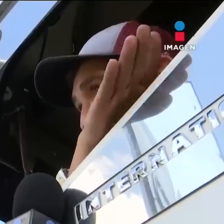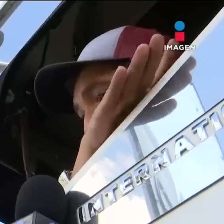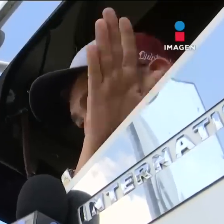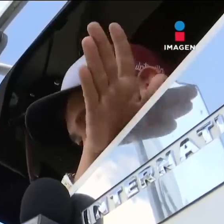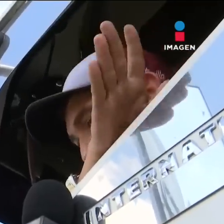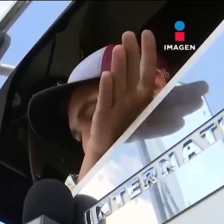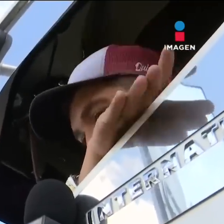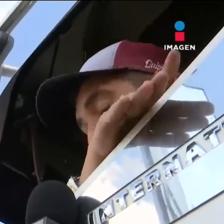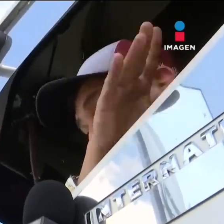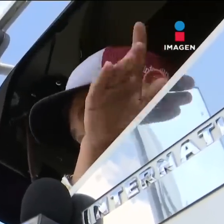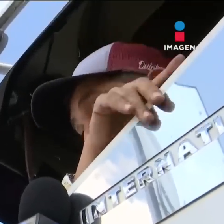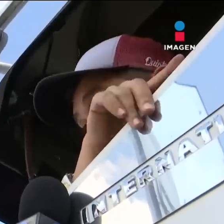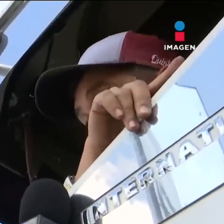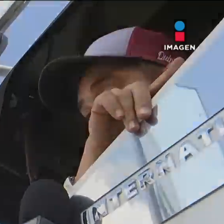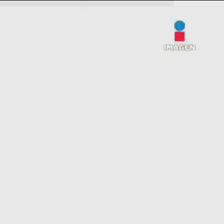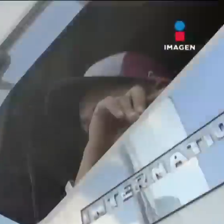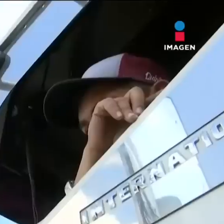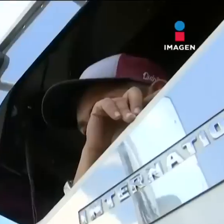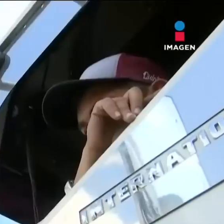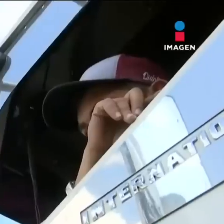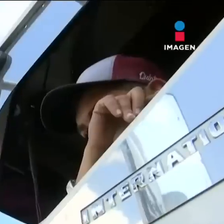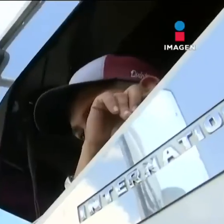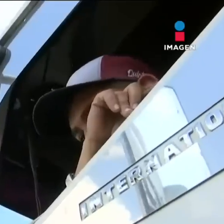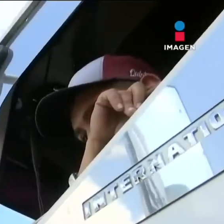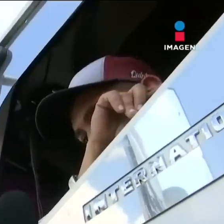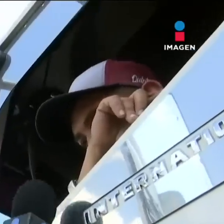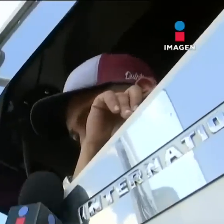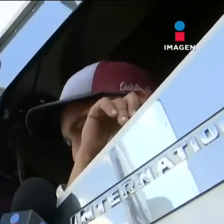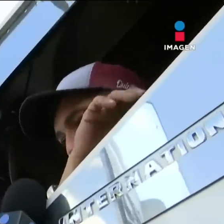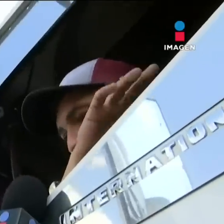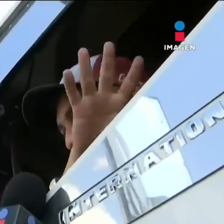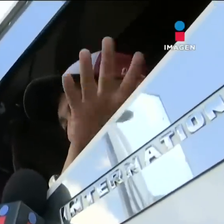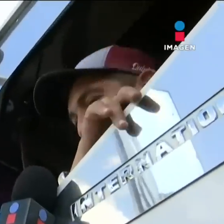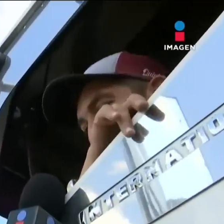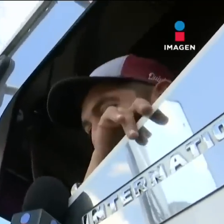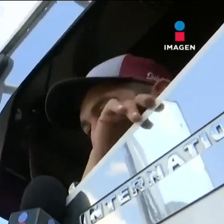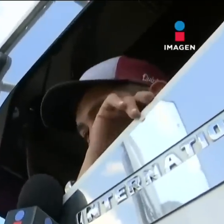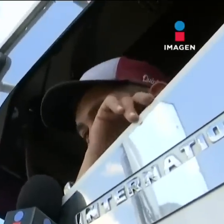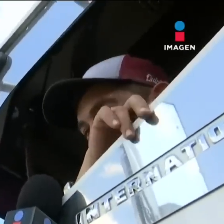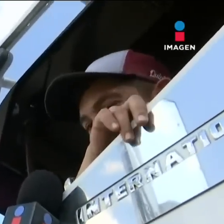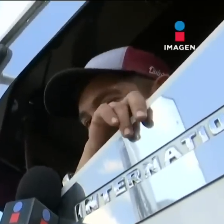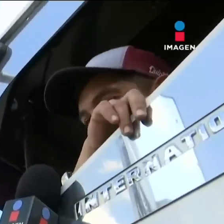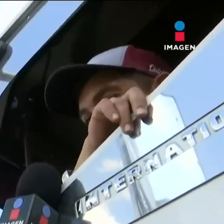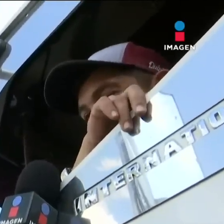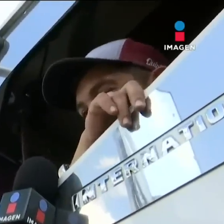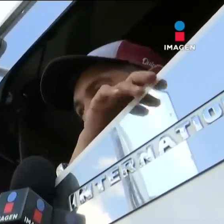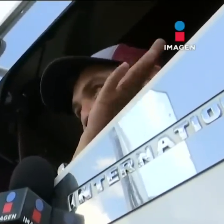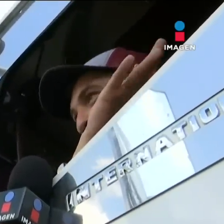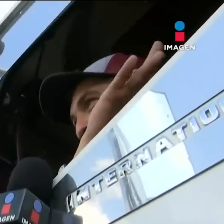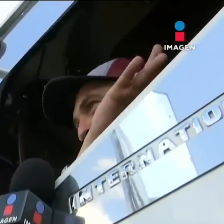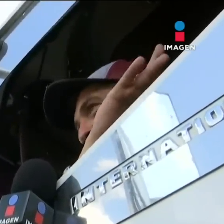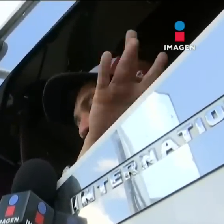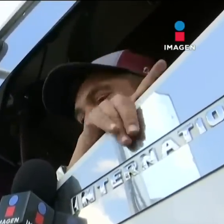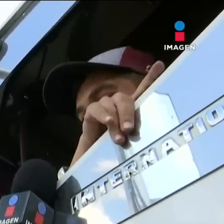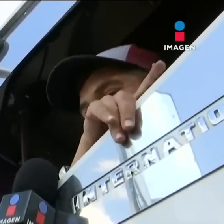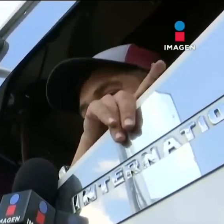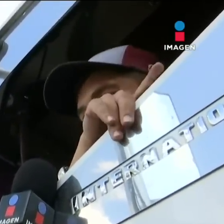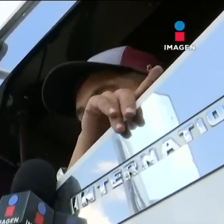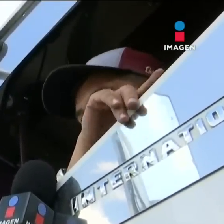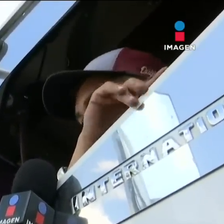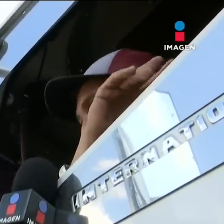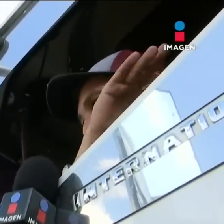hasta colaborando con ellos es peligroso. ¿Y las autoridades? Nunca llegan. En la noche no hay